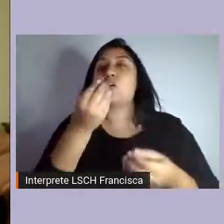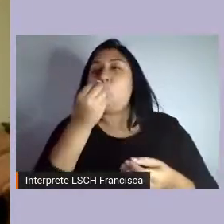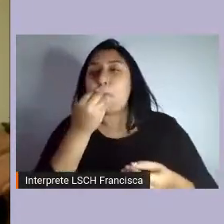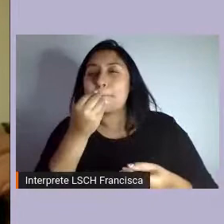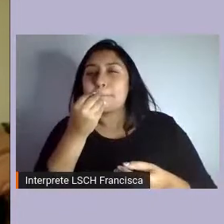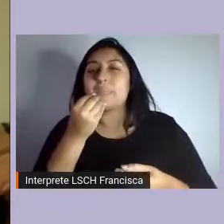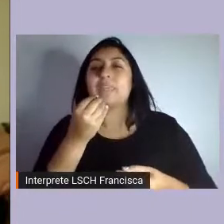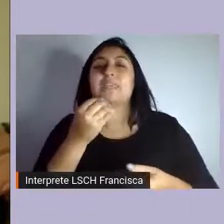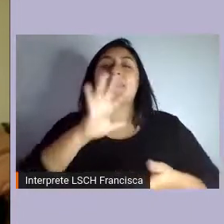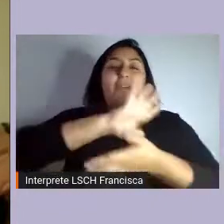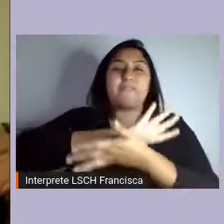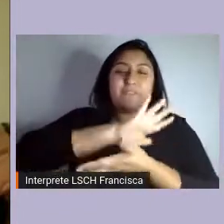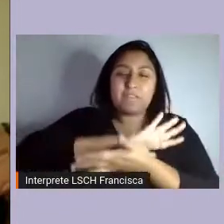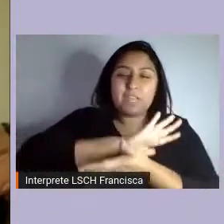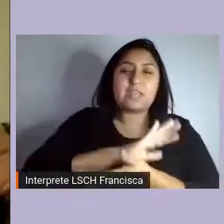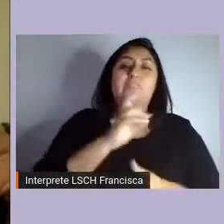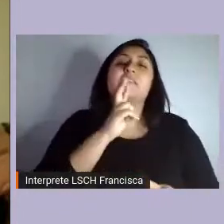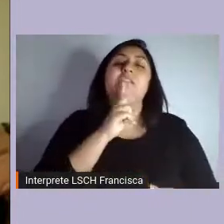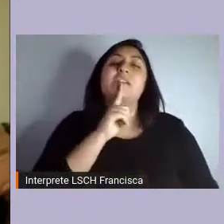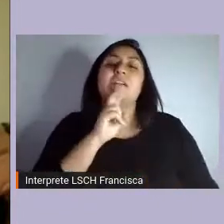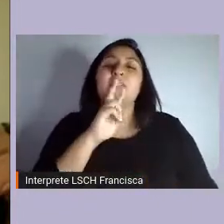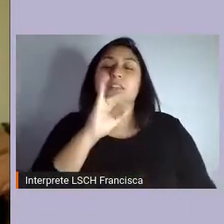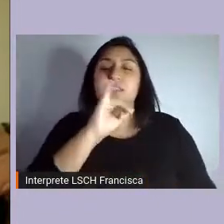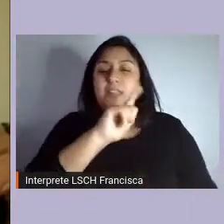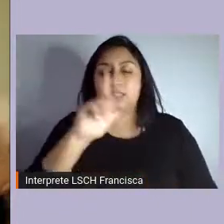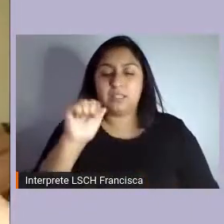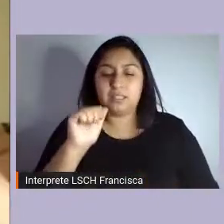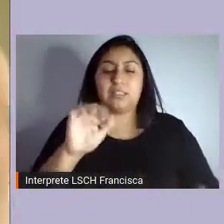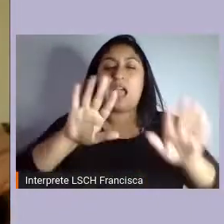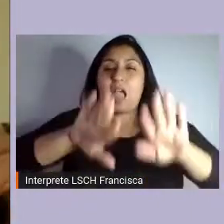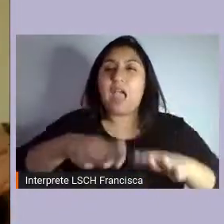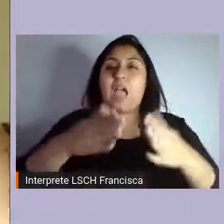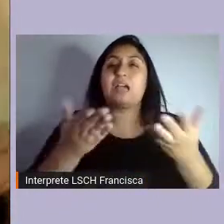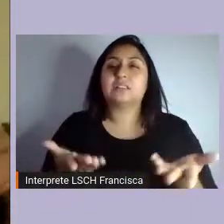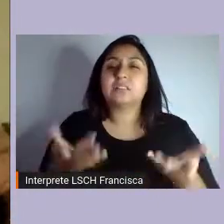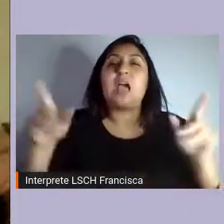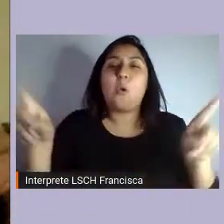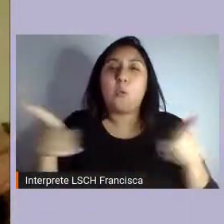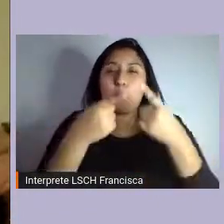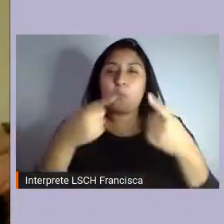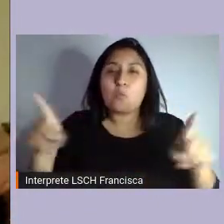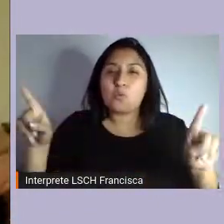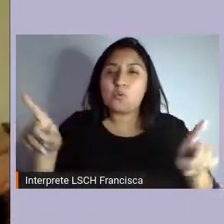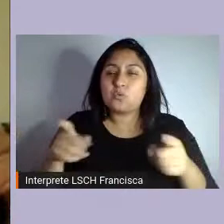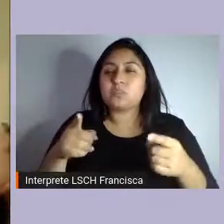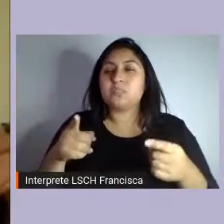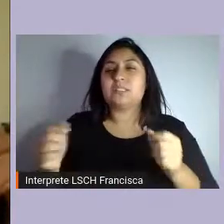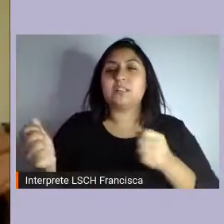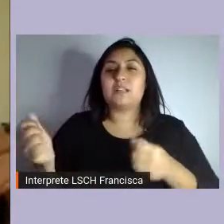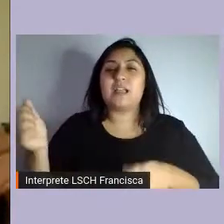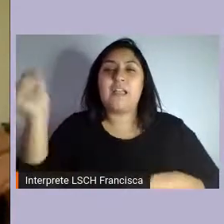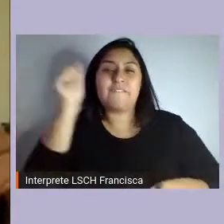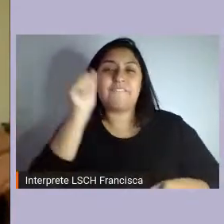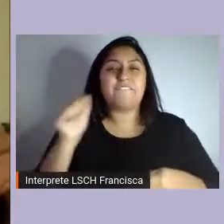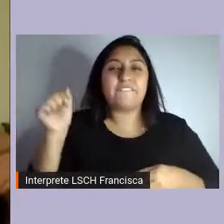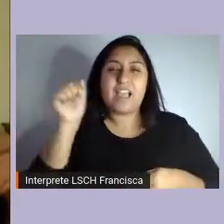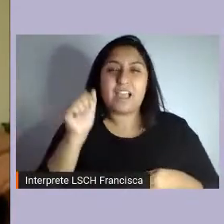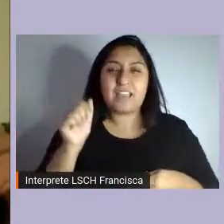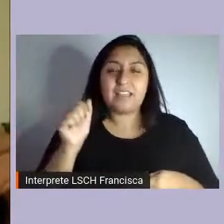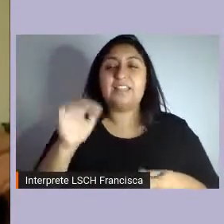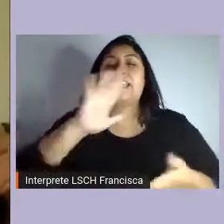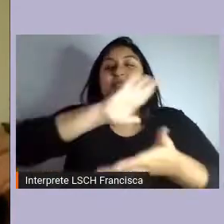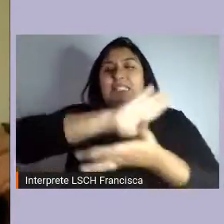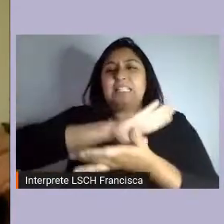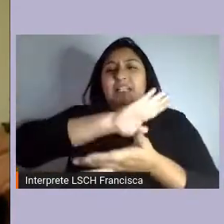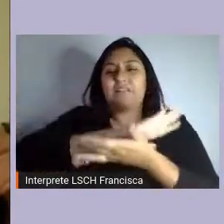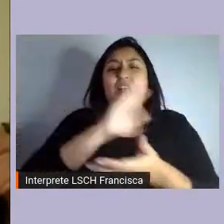la trilla, de asados, de música, de ser el fraile, y se le da una décima para celebrar al abuelo, el santo